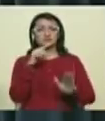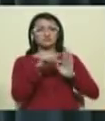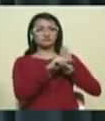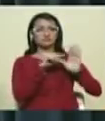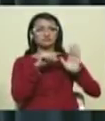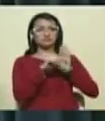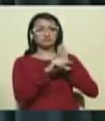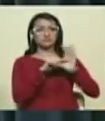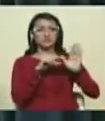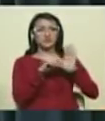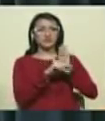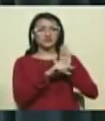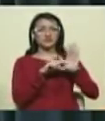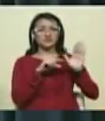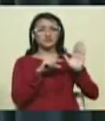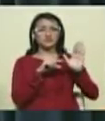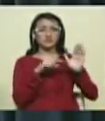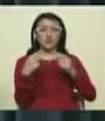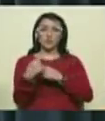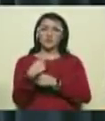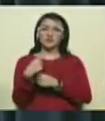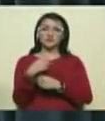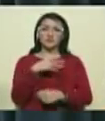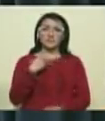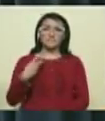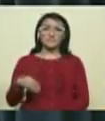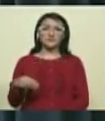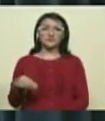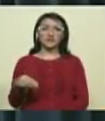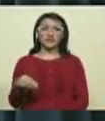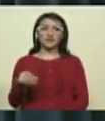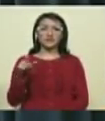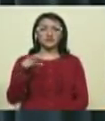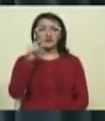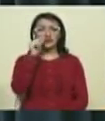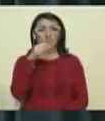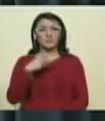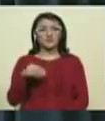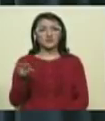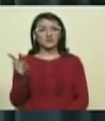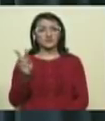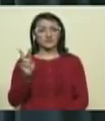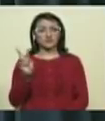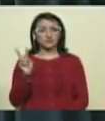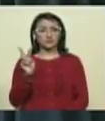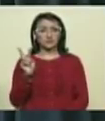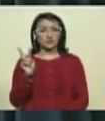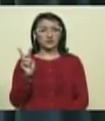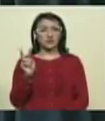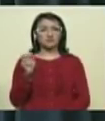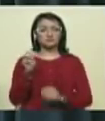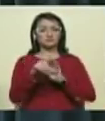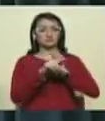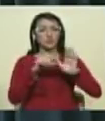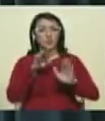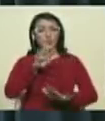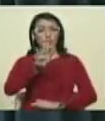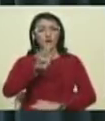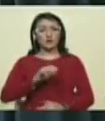y obligaciones del presidente o presidenta de la República, en su numeral